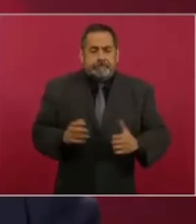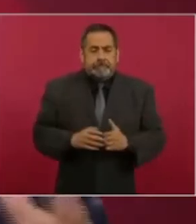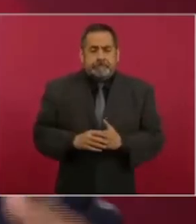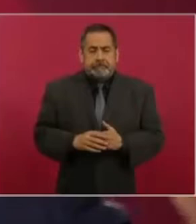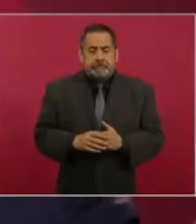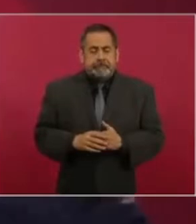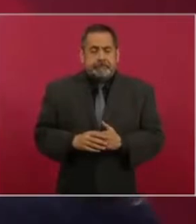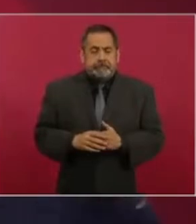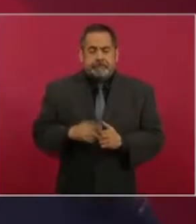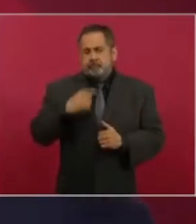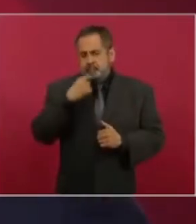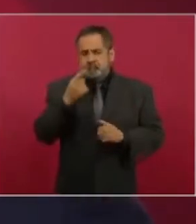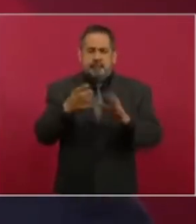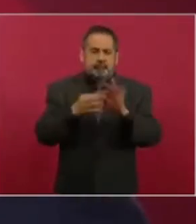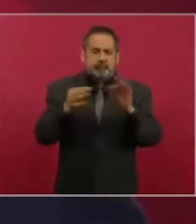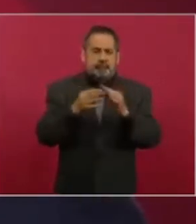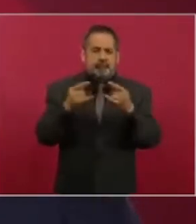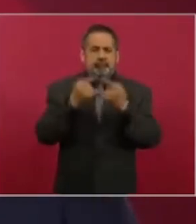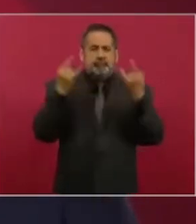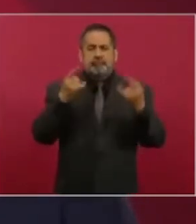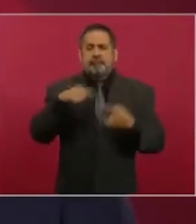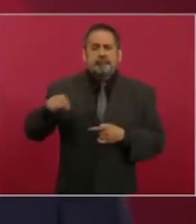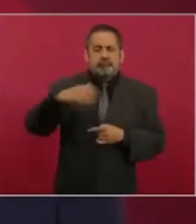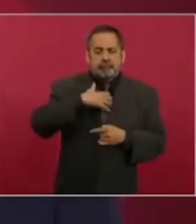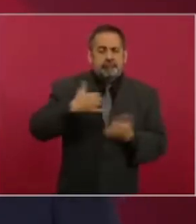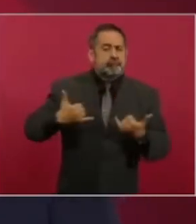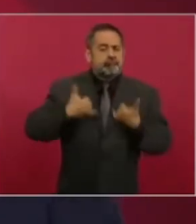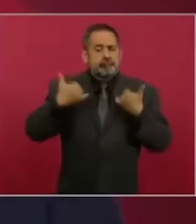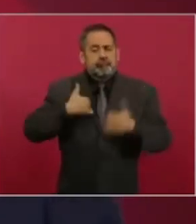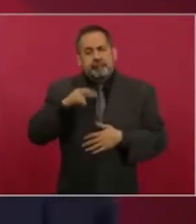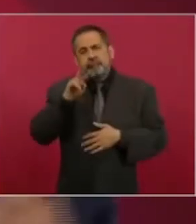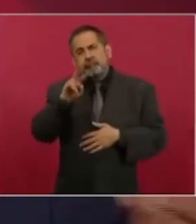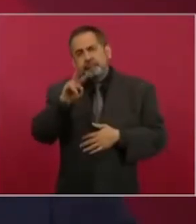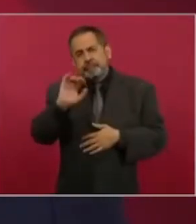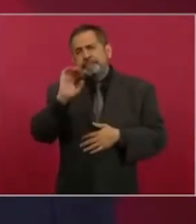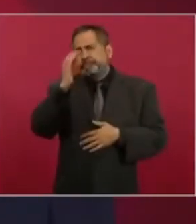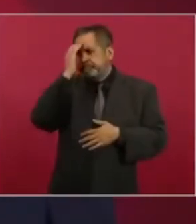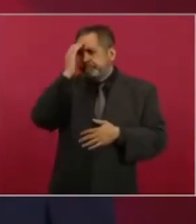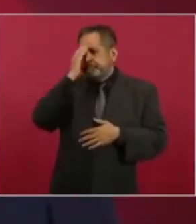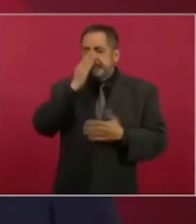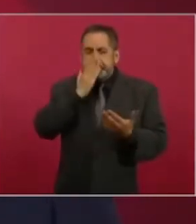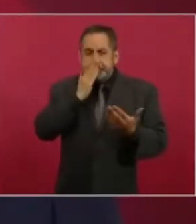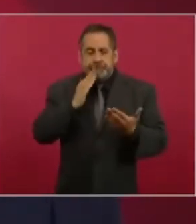Además lo digo por los jóvenes, porque